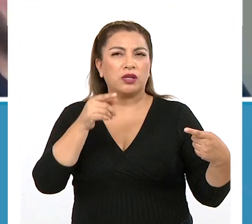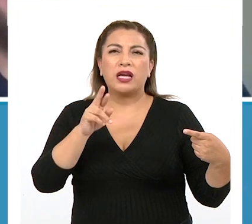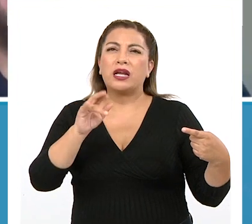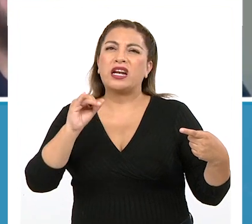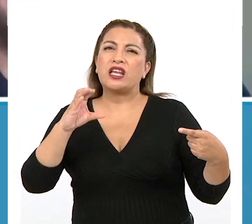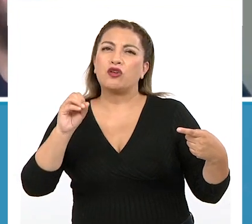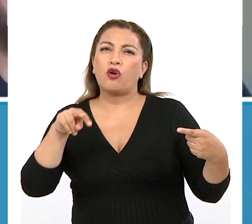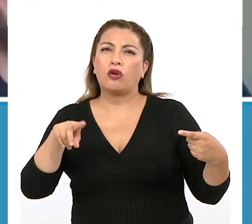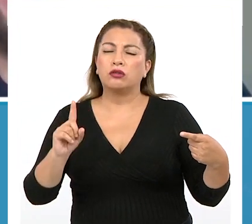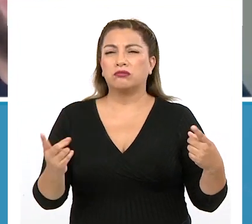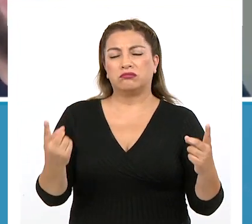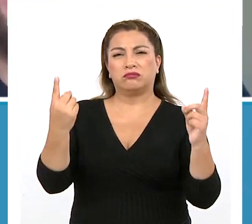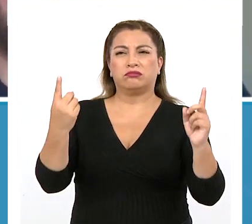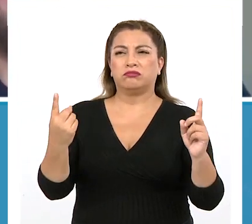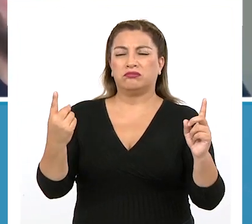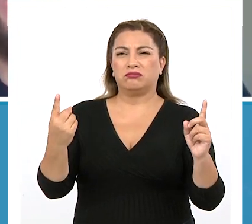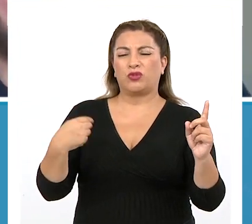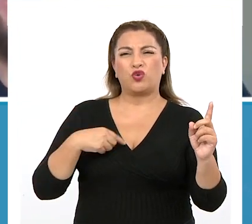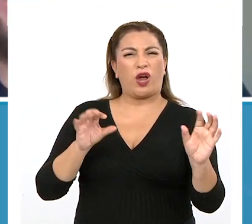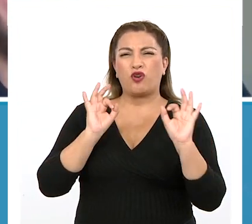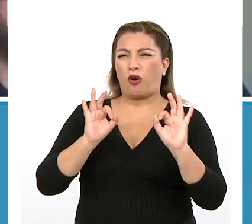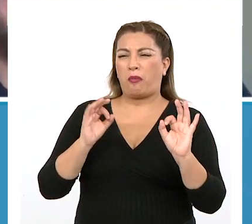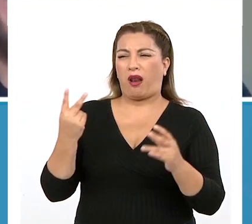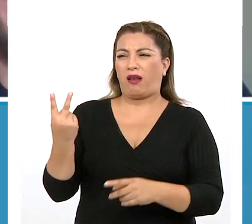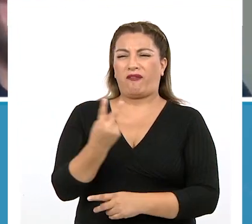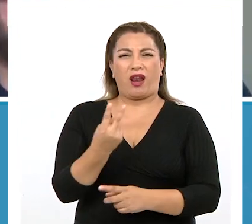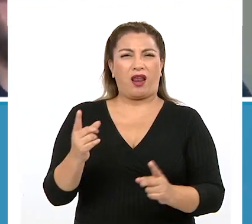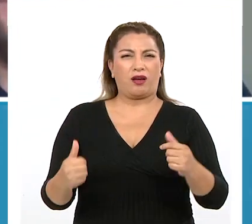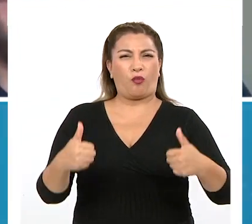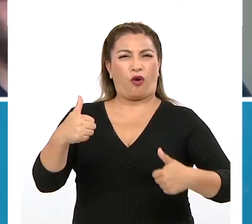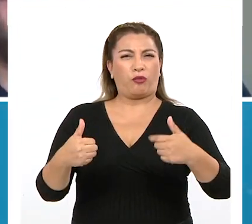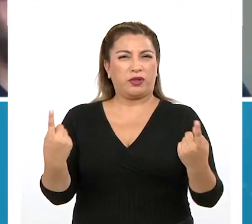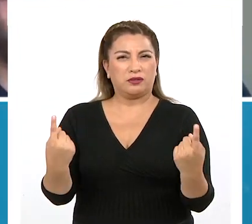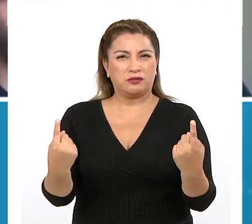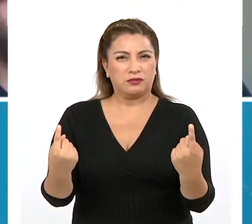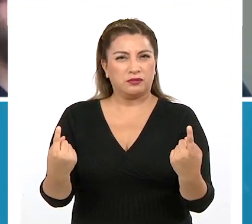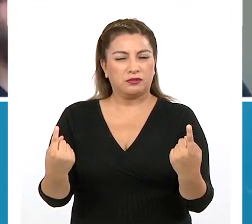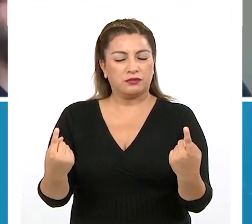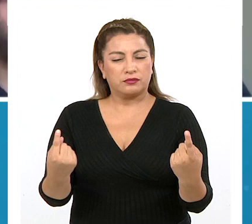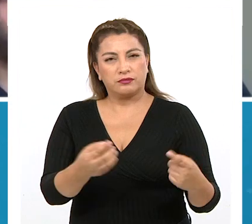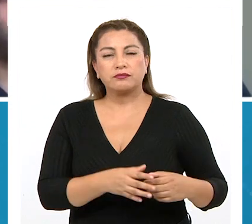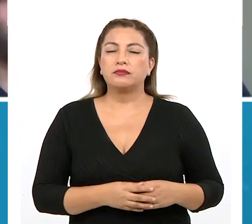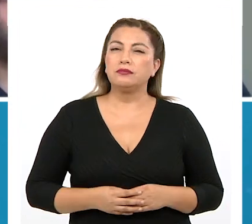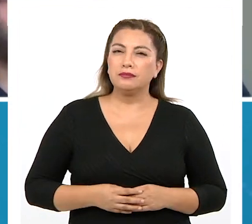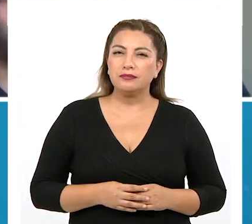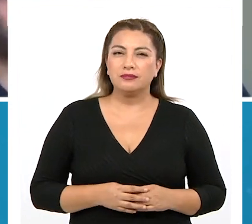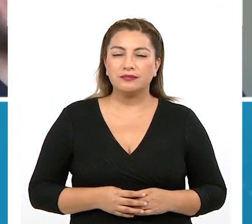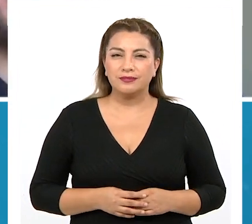atípico para la ciudadanía, digamos, verlas en esa competencia. Sí,